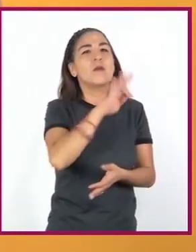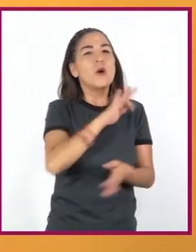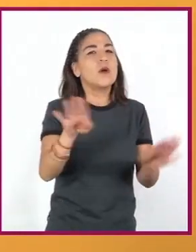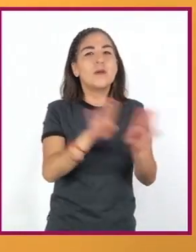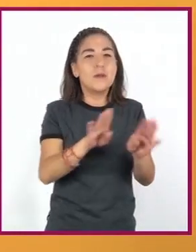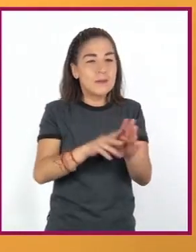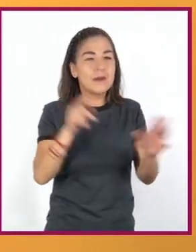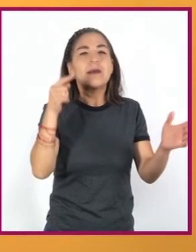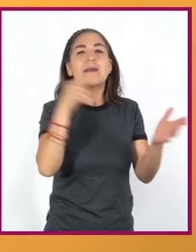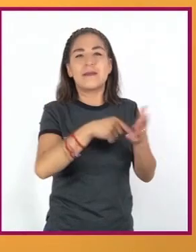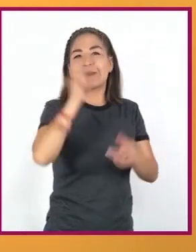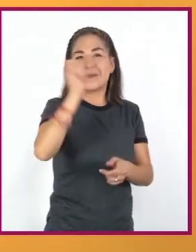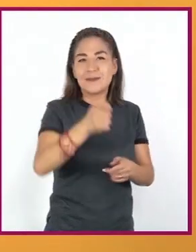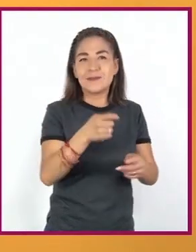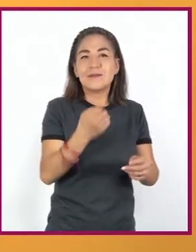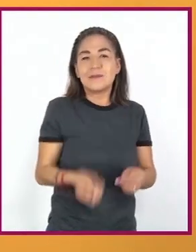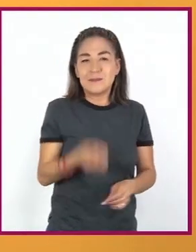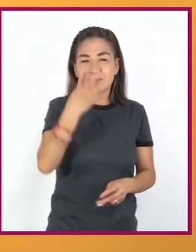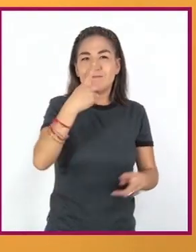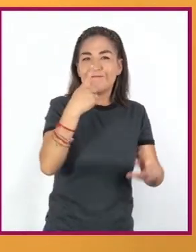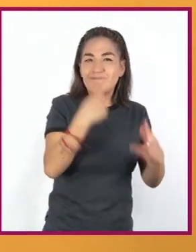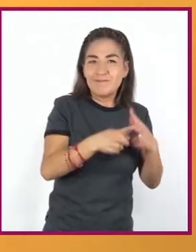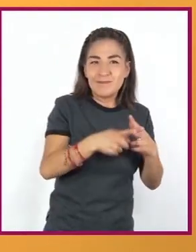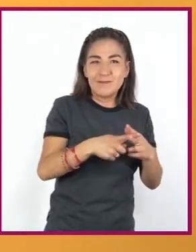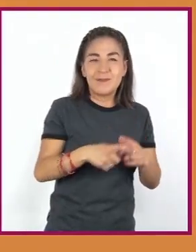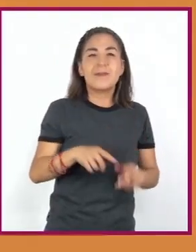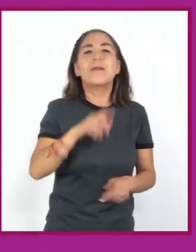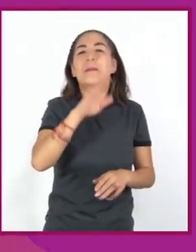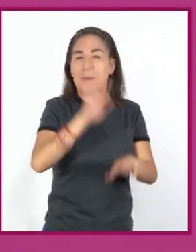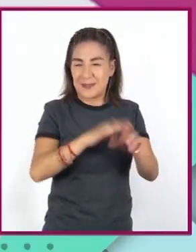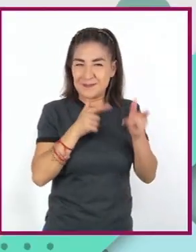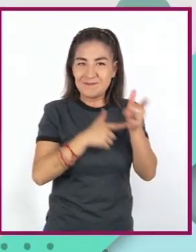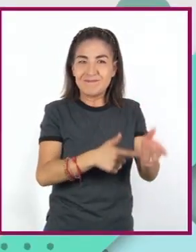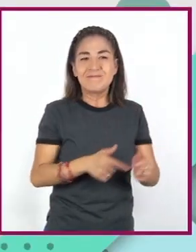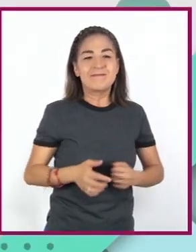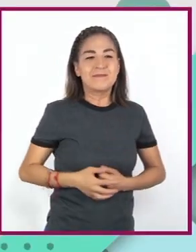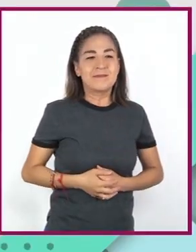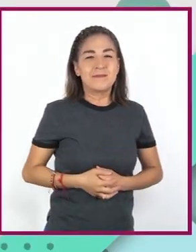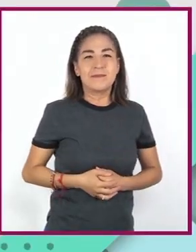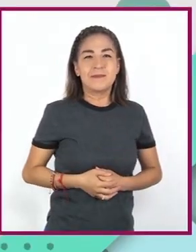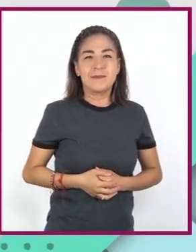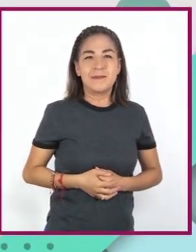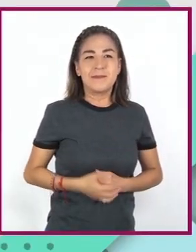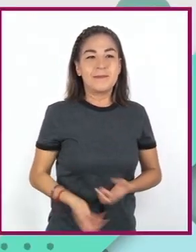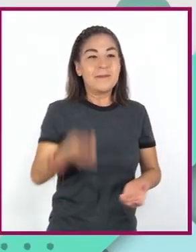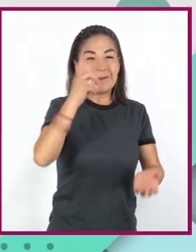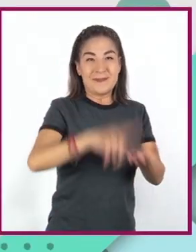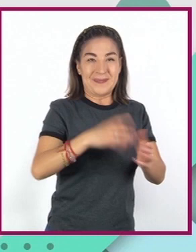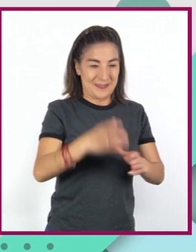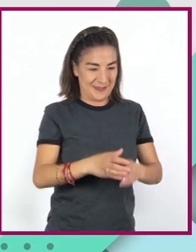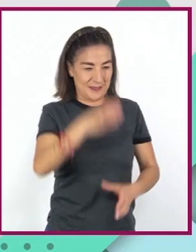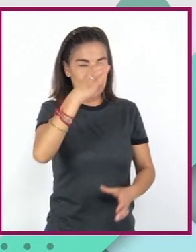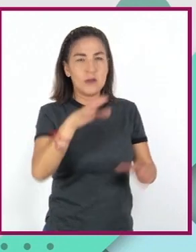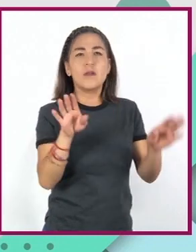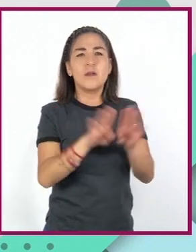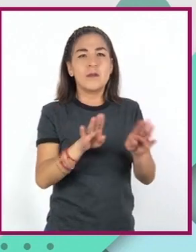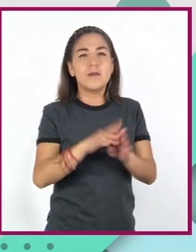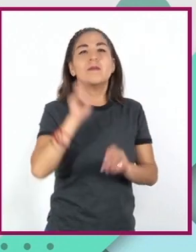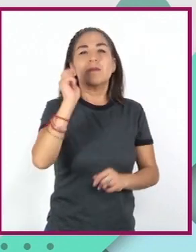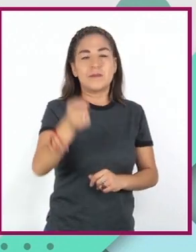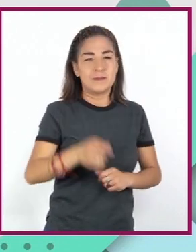determinar el volumen del prisma hexagonal. Adelante, maestra. El volumen de un prisma es igual